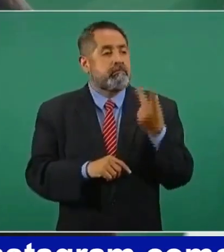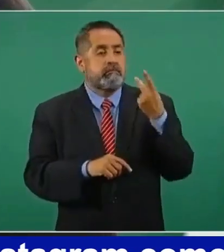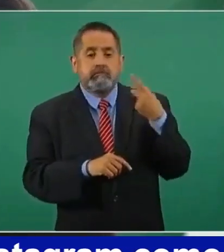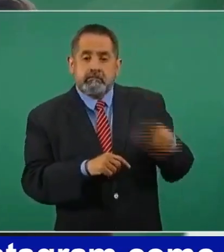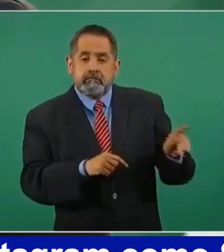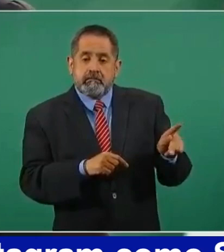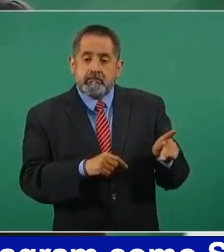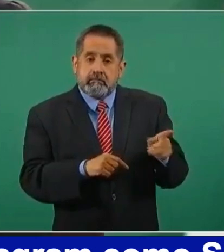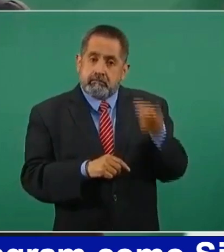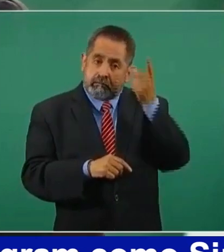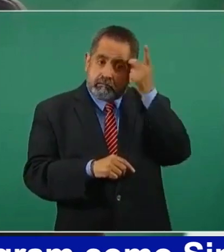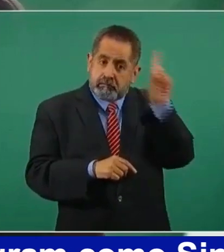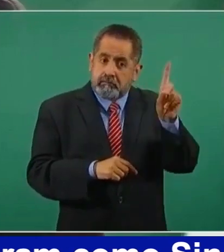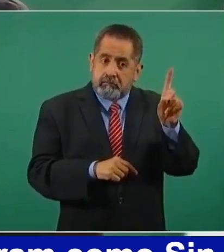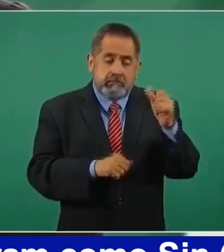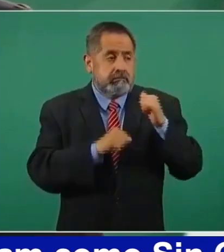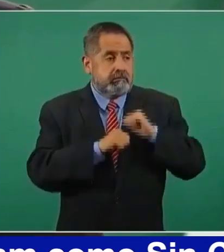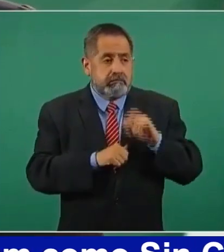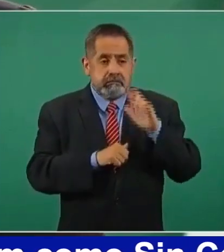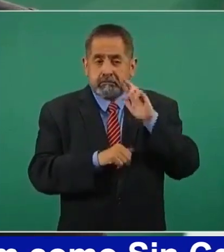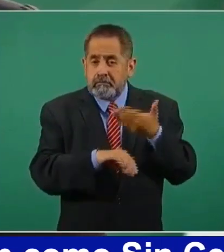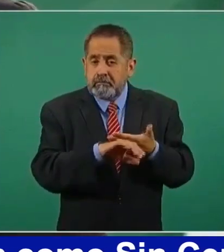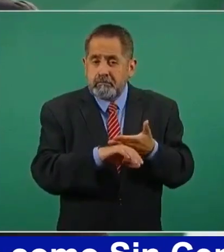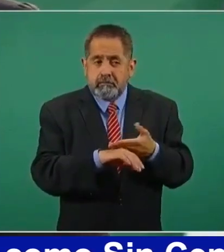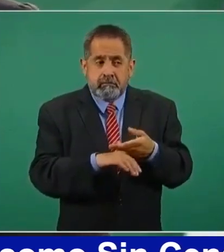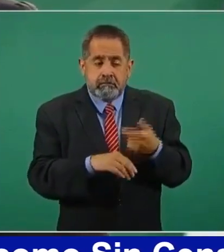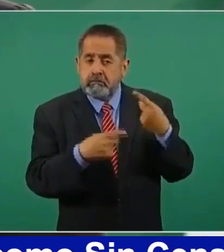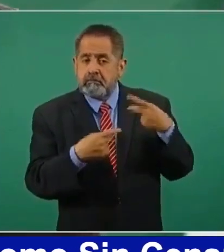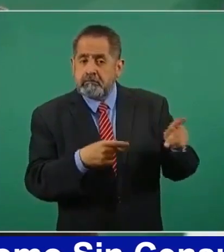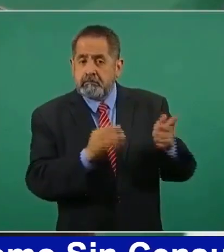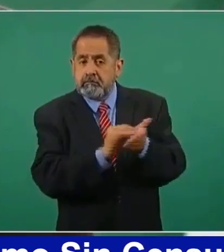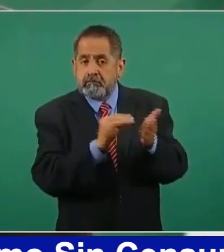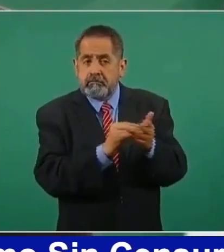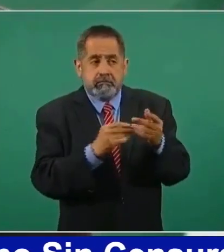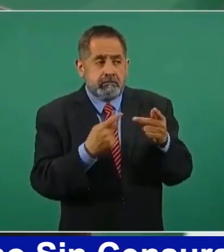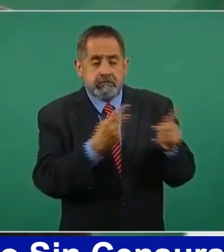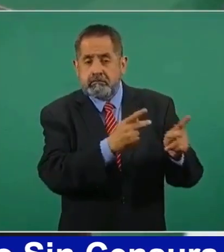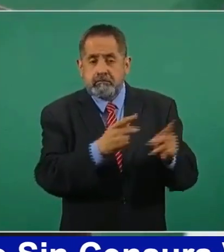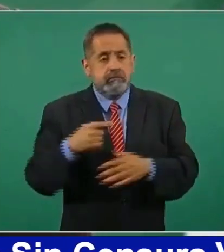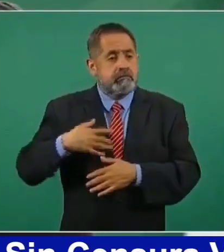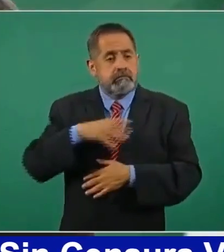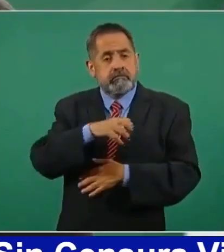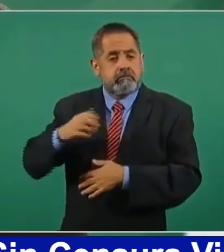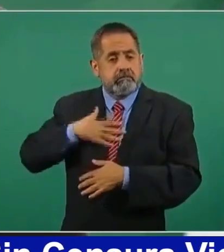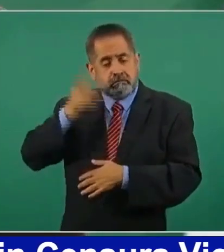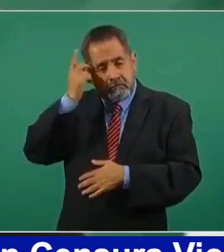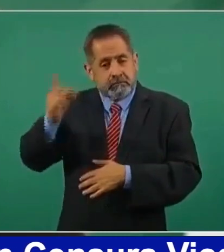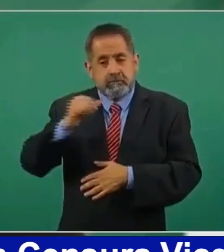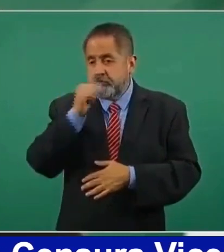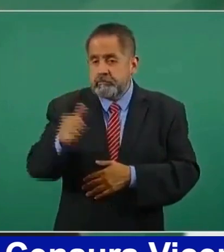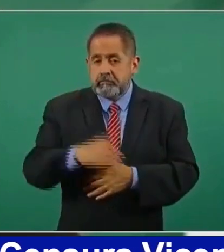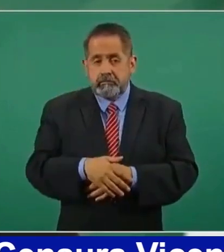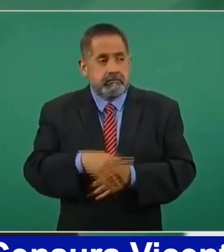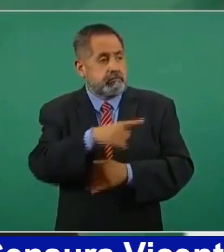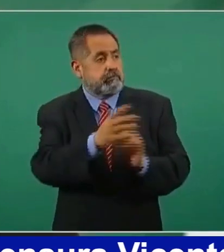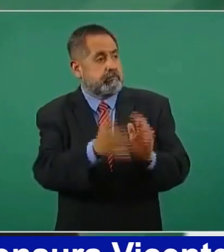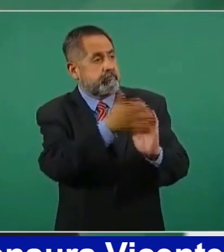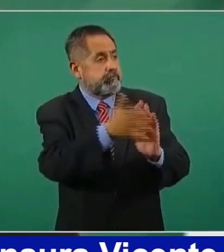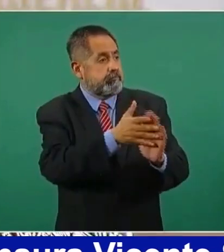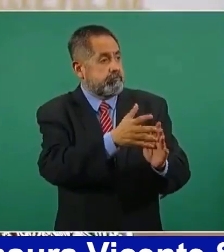seguía siendo de la empresa constructora, no del gobierno.